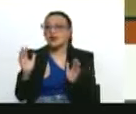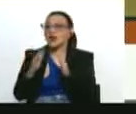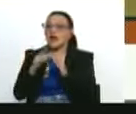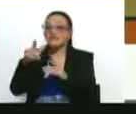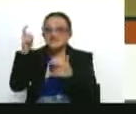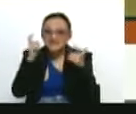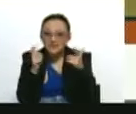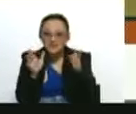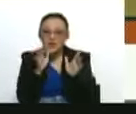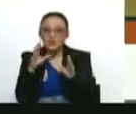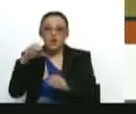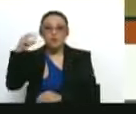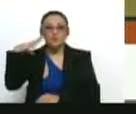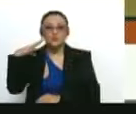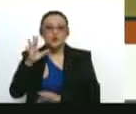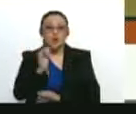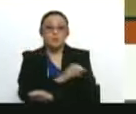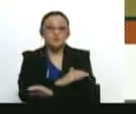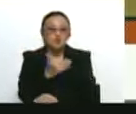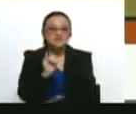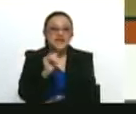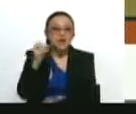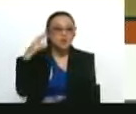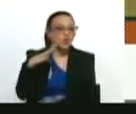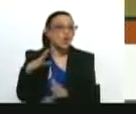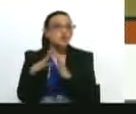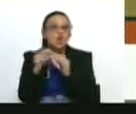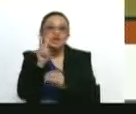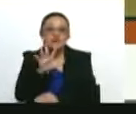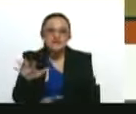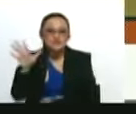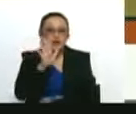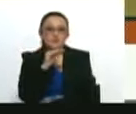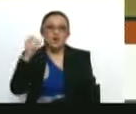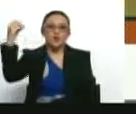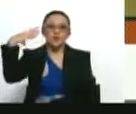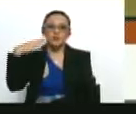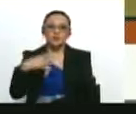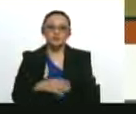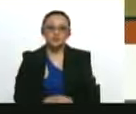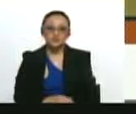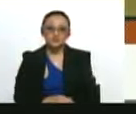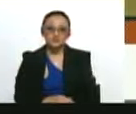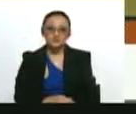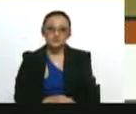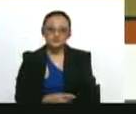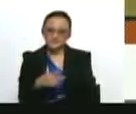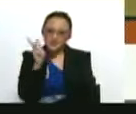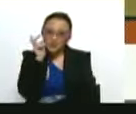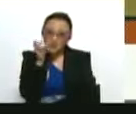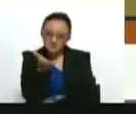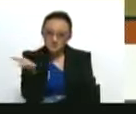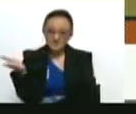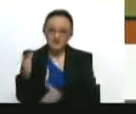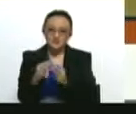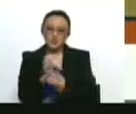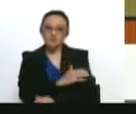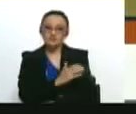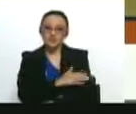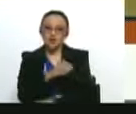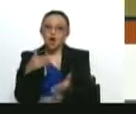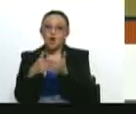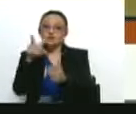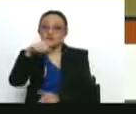de un chavista, aquí no hay luz, en el opositor sí hay, no, a toda Venezuela. Escuchen, señores opositores, contra ustedes también fueron.